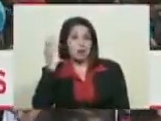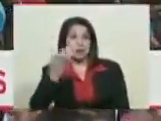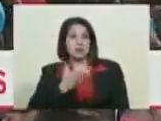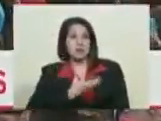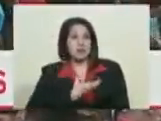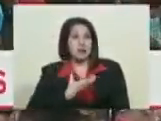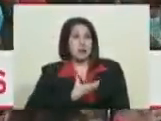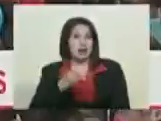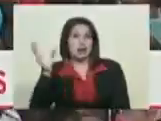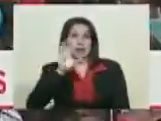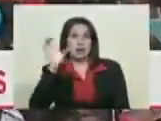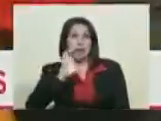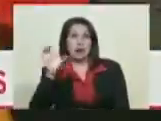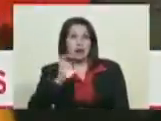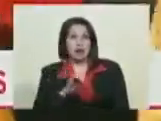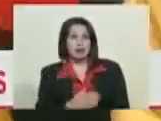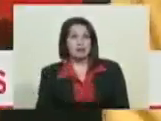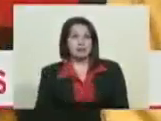Caracas.